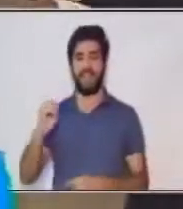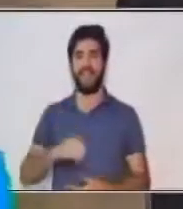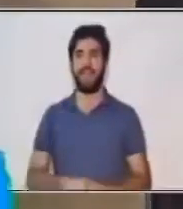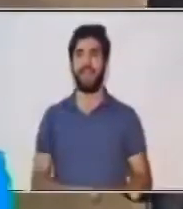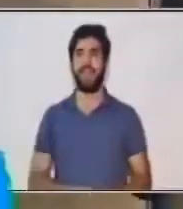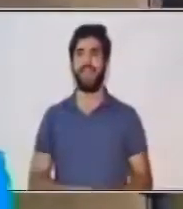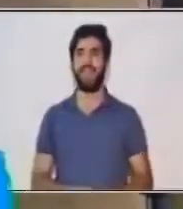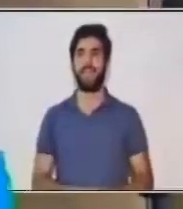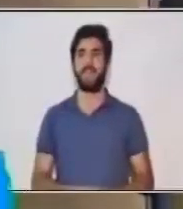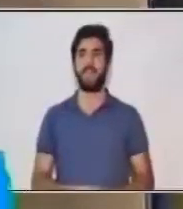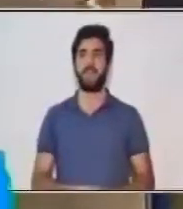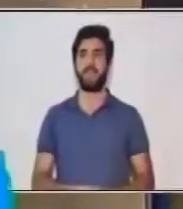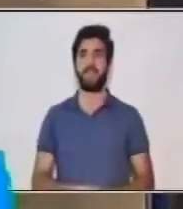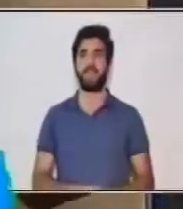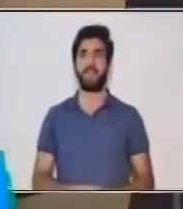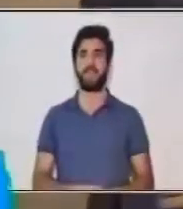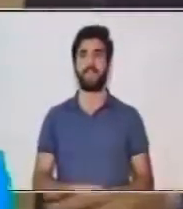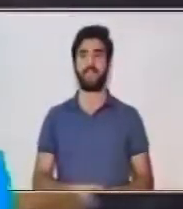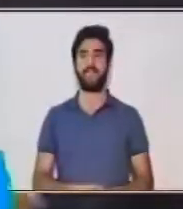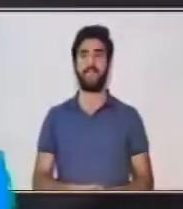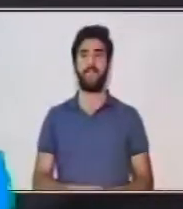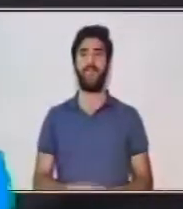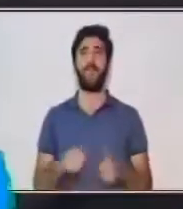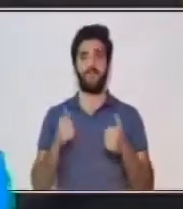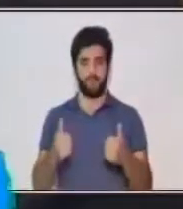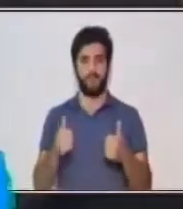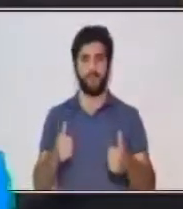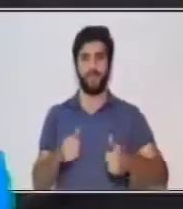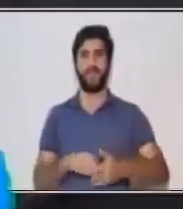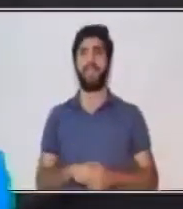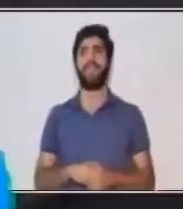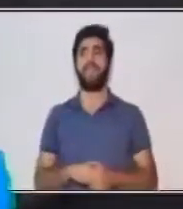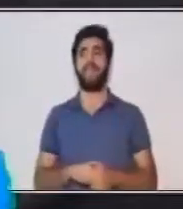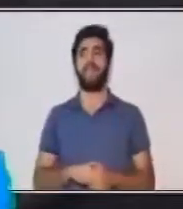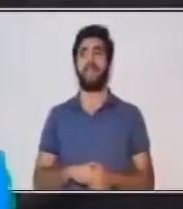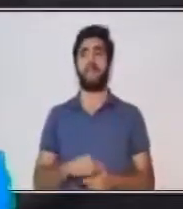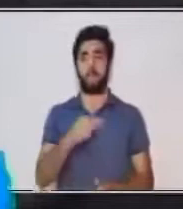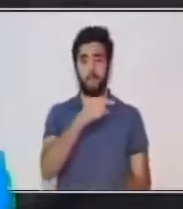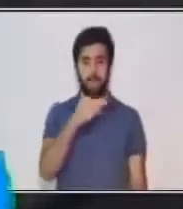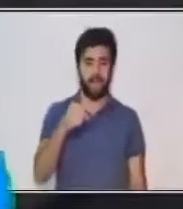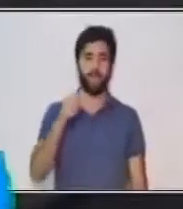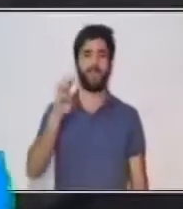Cuando x vale ¿cuánto? Muy bien, menos 3.